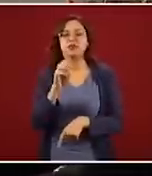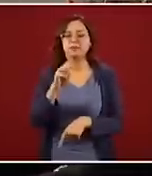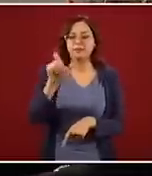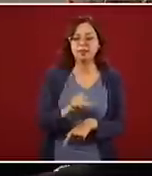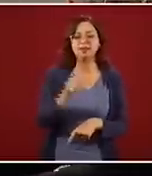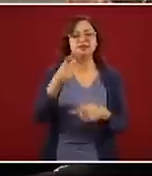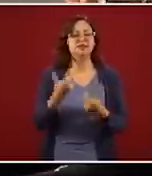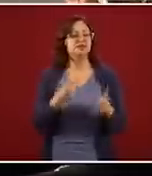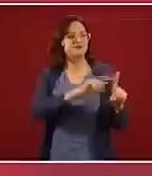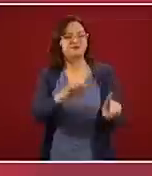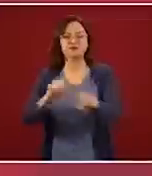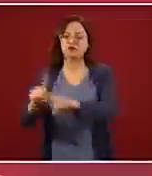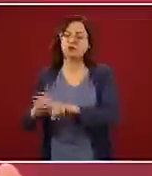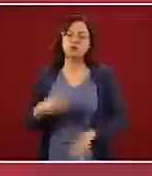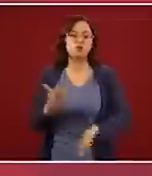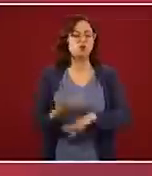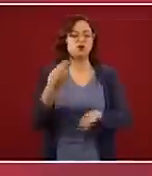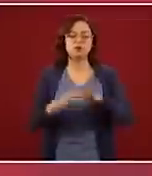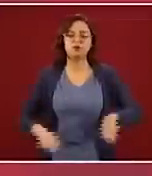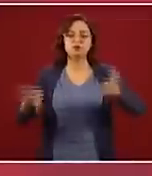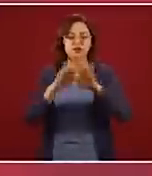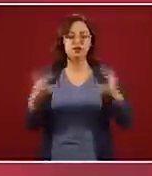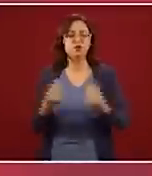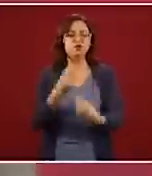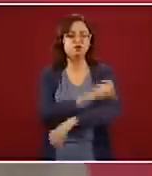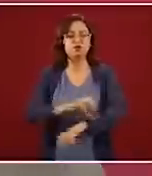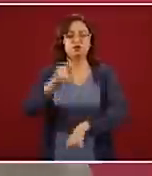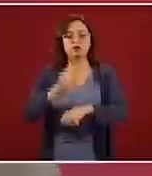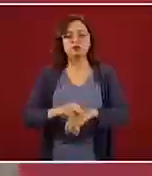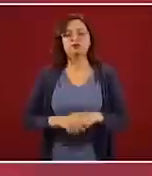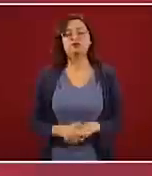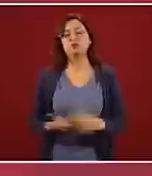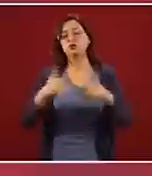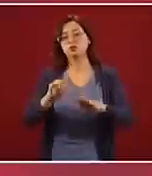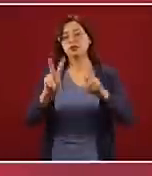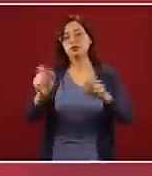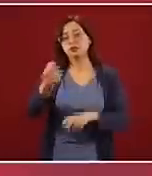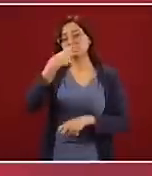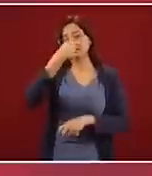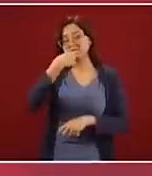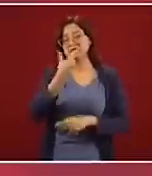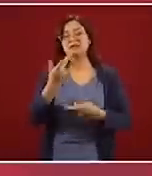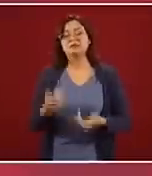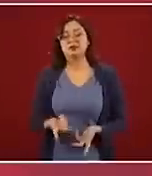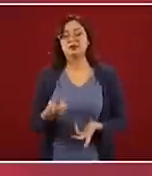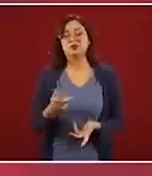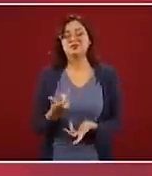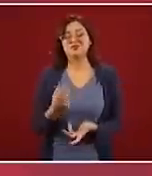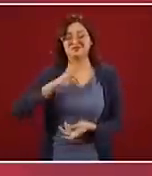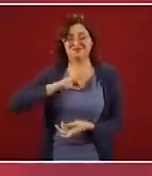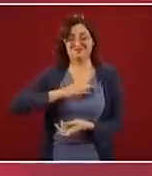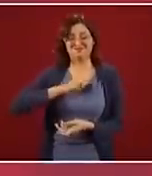demás, es muy importante. En ese sentido, con los antirretrovirales, desde luego, si en